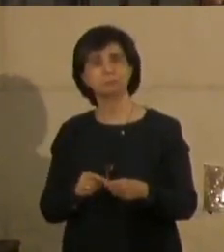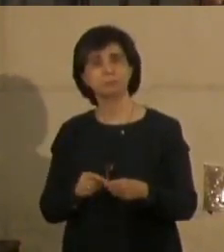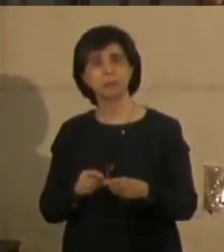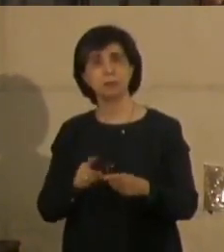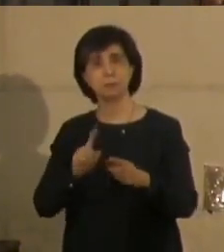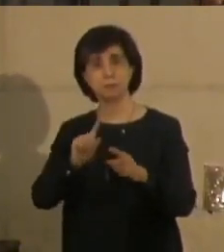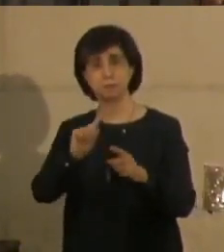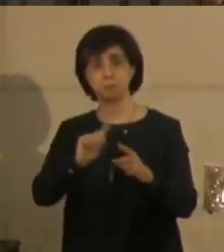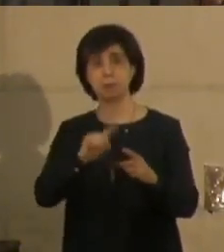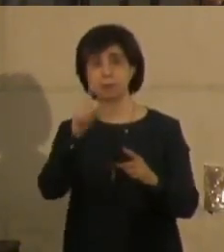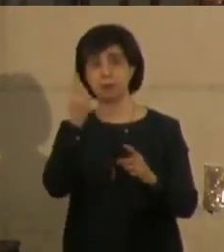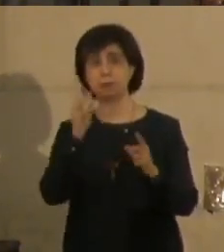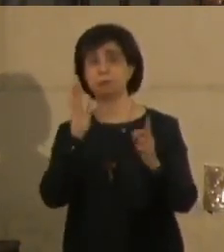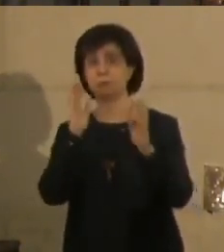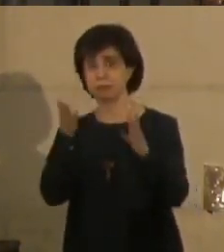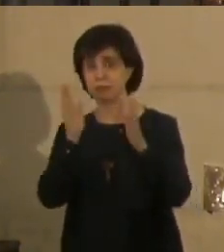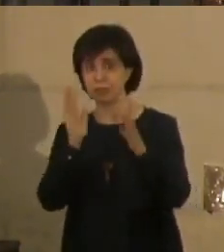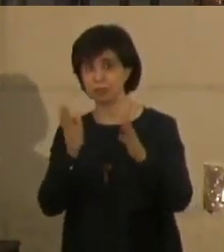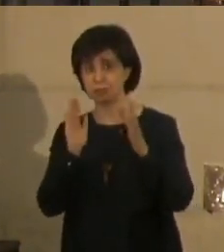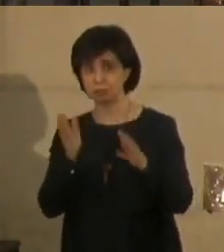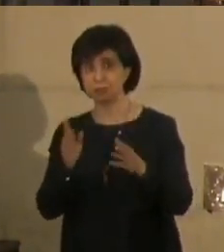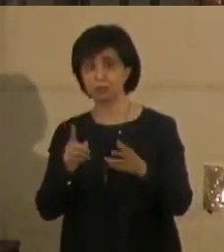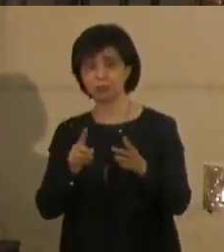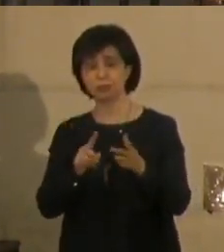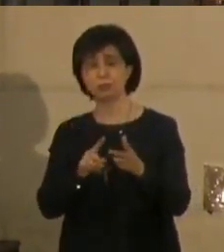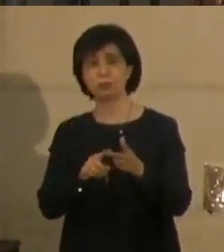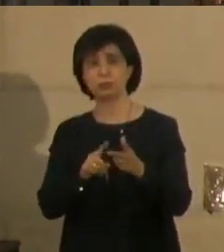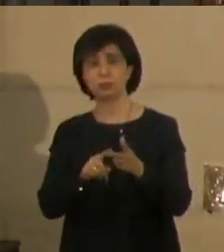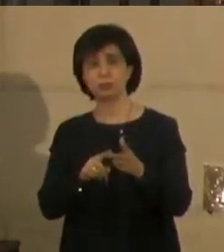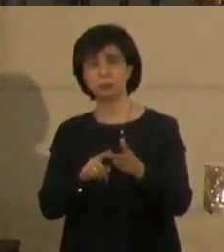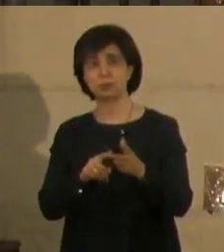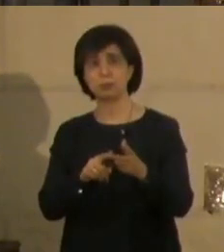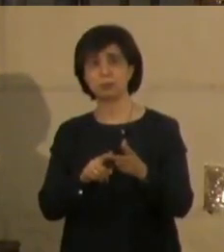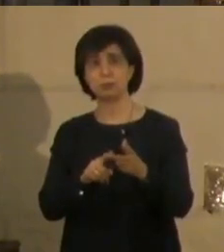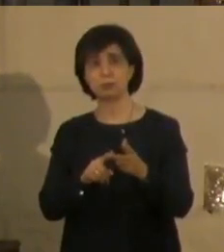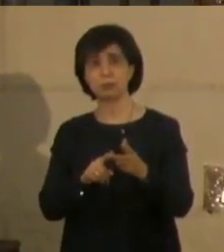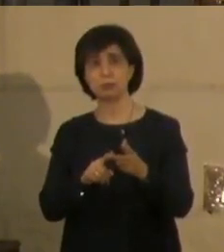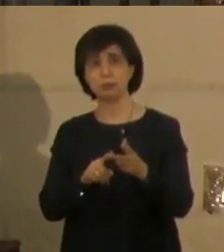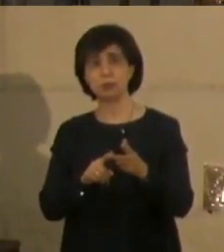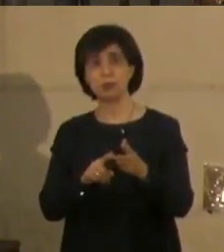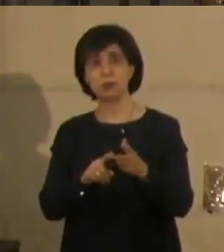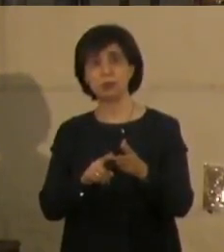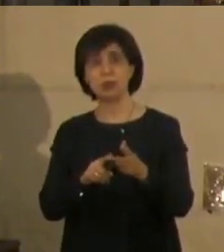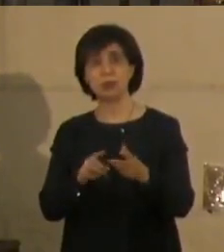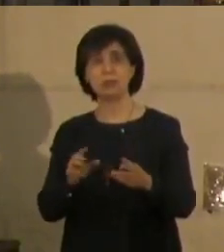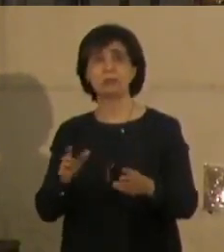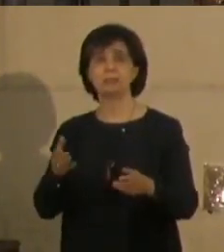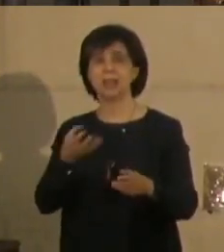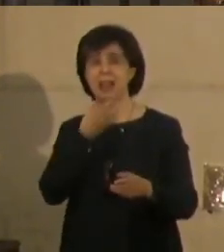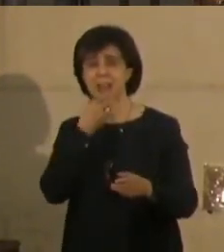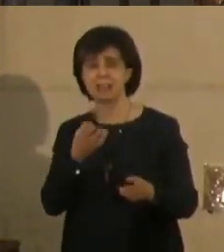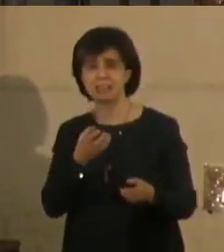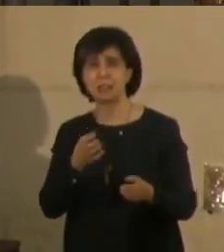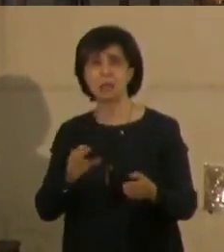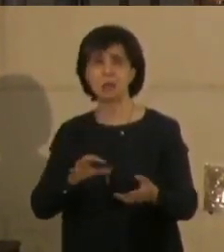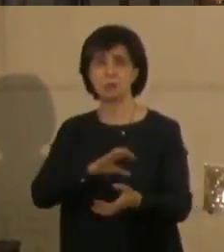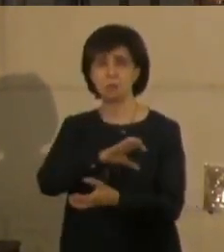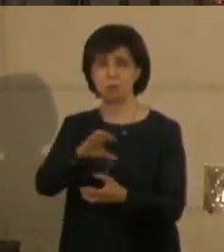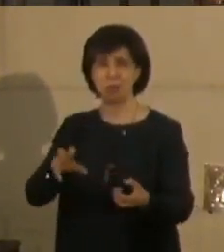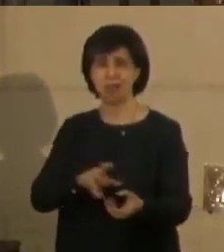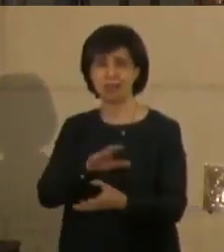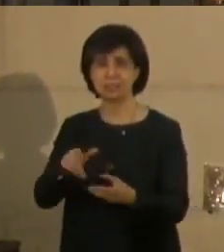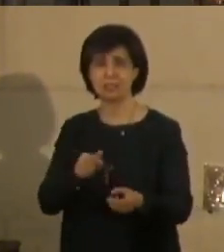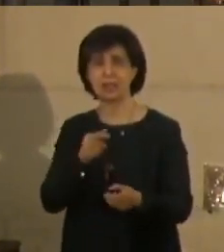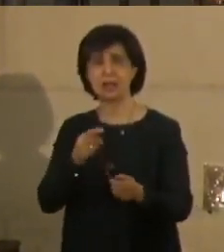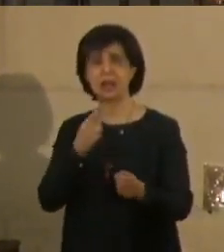En primer lugar, perseguidos. En Iconio se produjo violencia, nos decía el libro de los